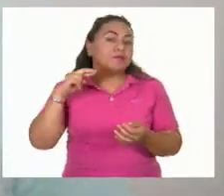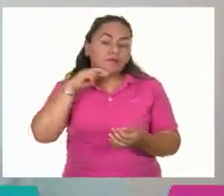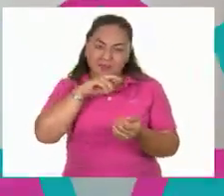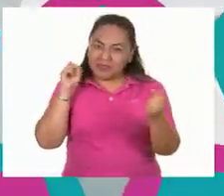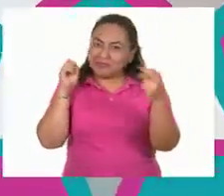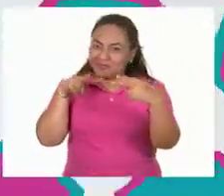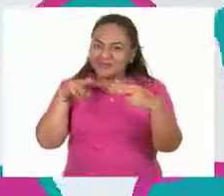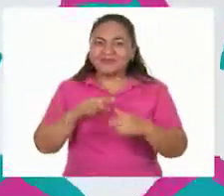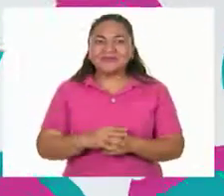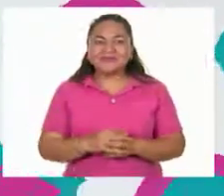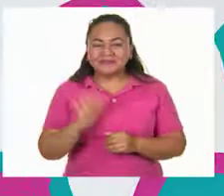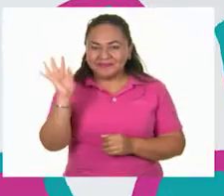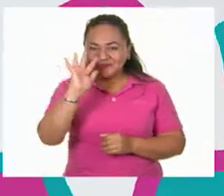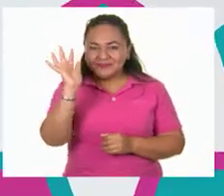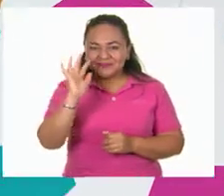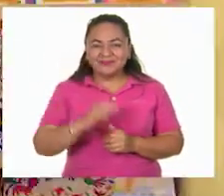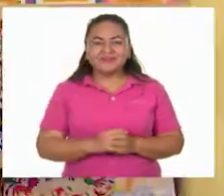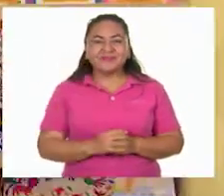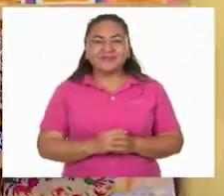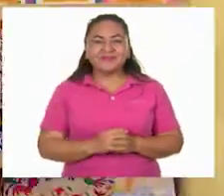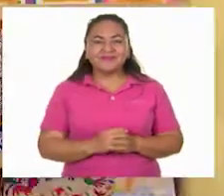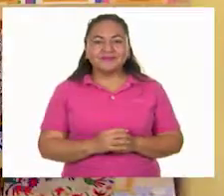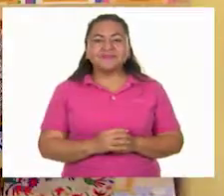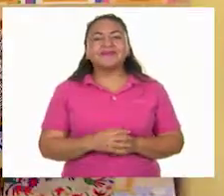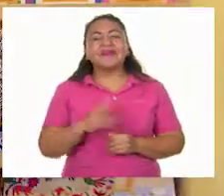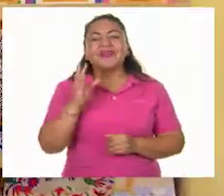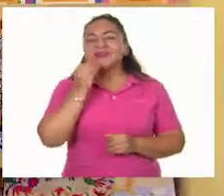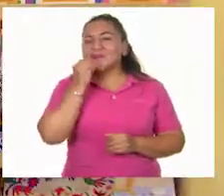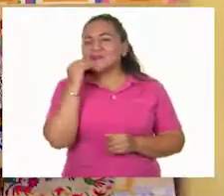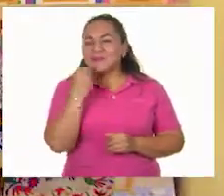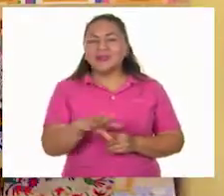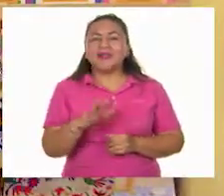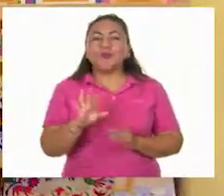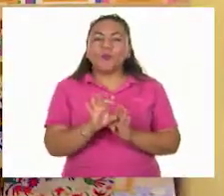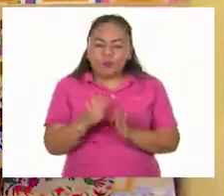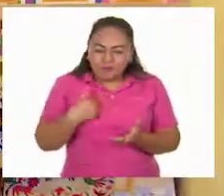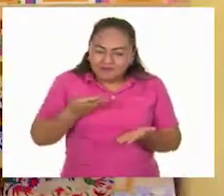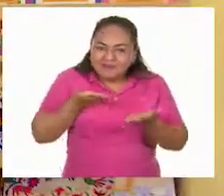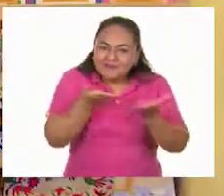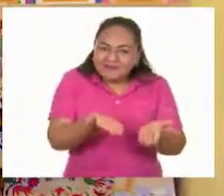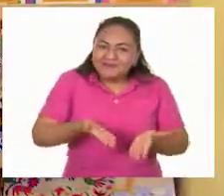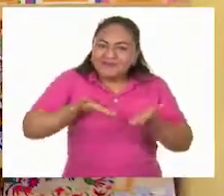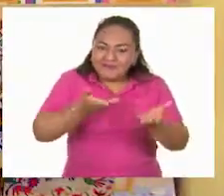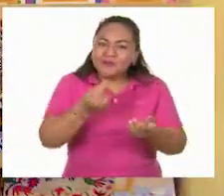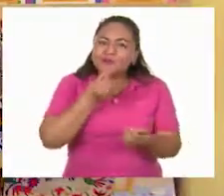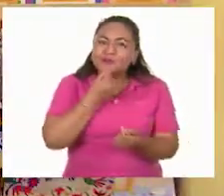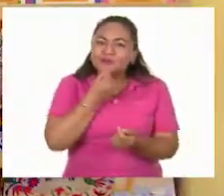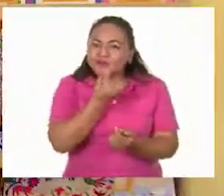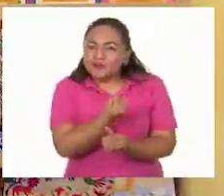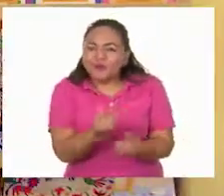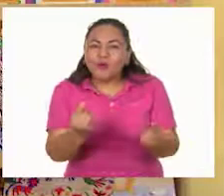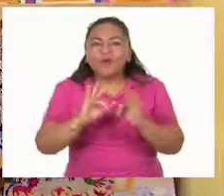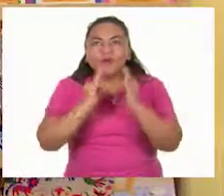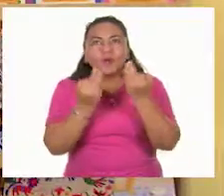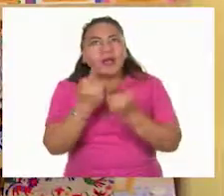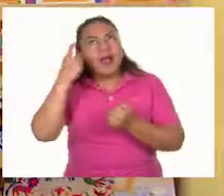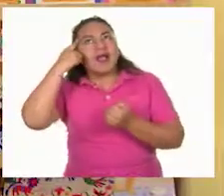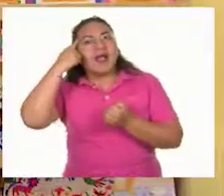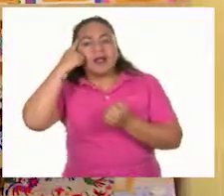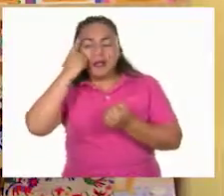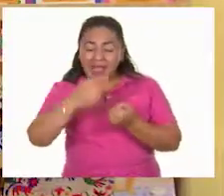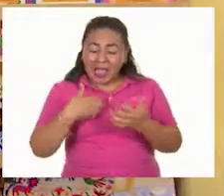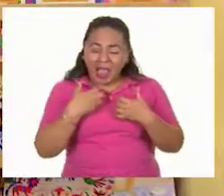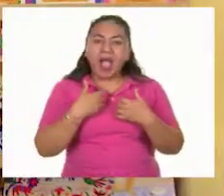pronto. ¡Adiós! ¡Qué divertida manera de ofrecer a las niñas y a los niños otra alternativa ante